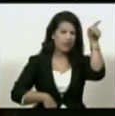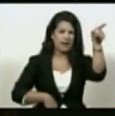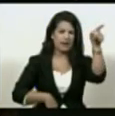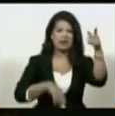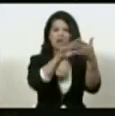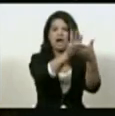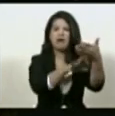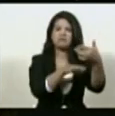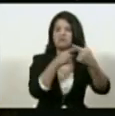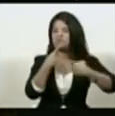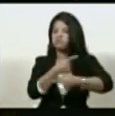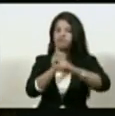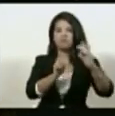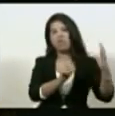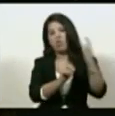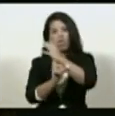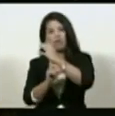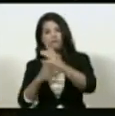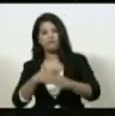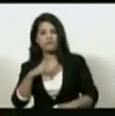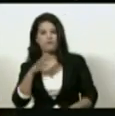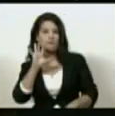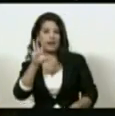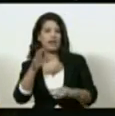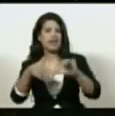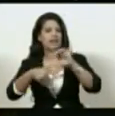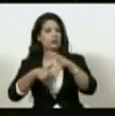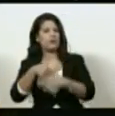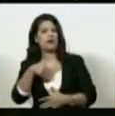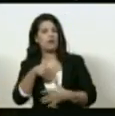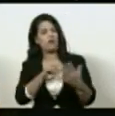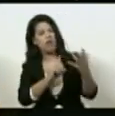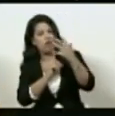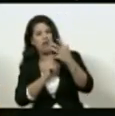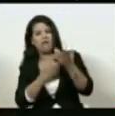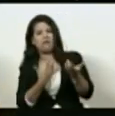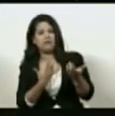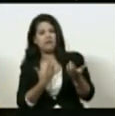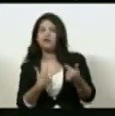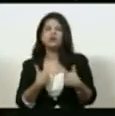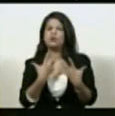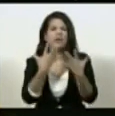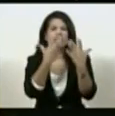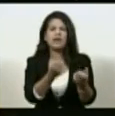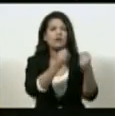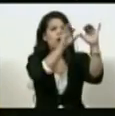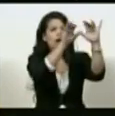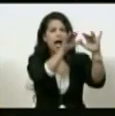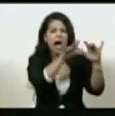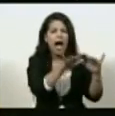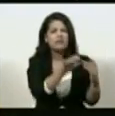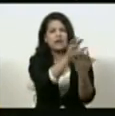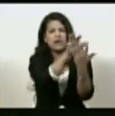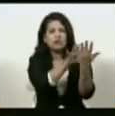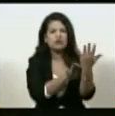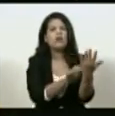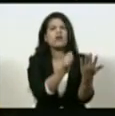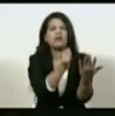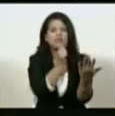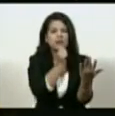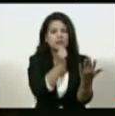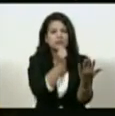abierta contra un país latinoamericano. No sabemos quién pudo haber redactado, ni mucho menos autorizado,